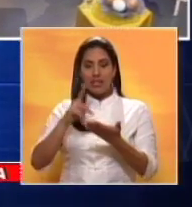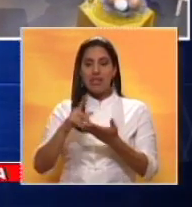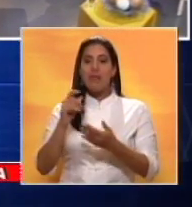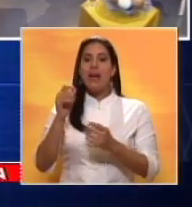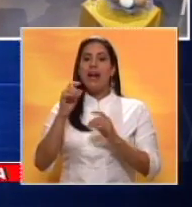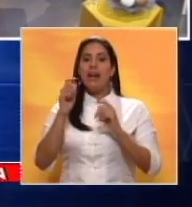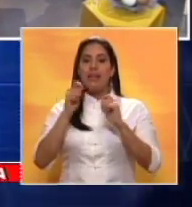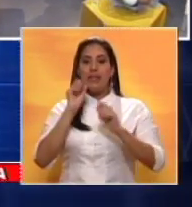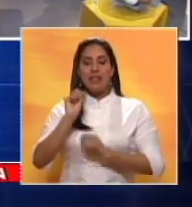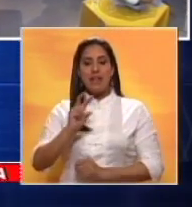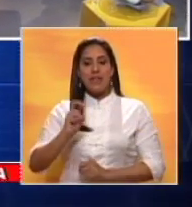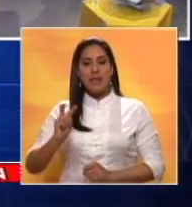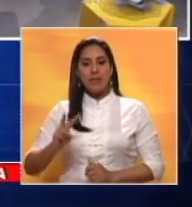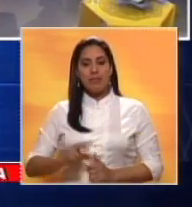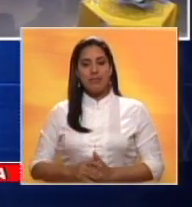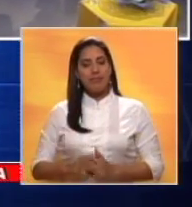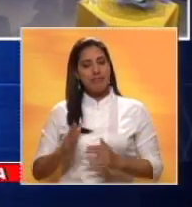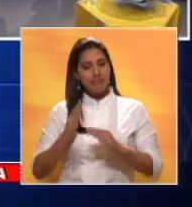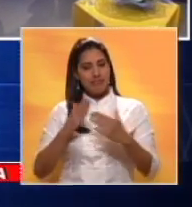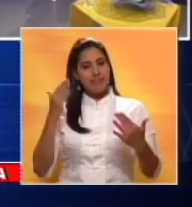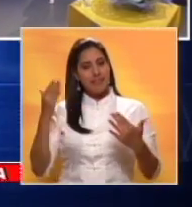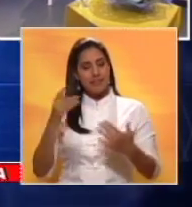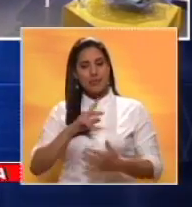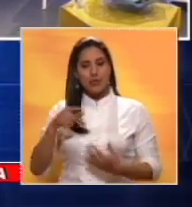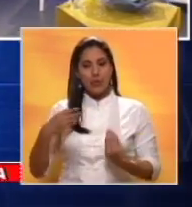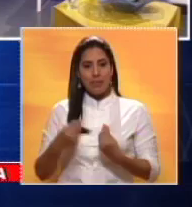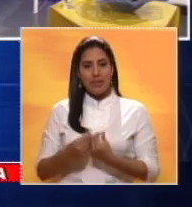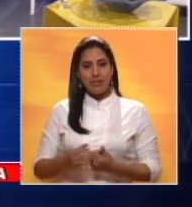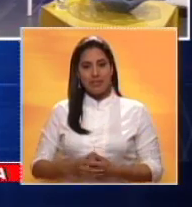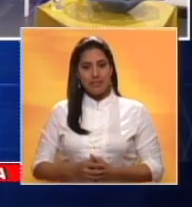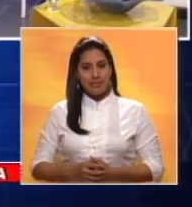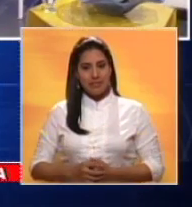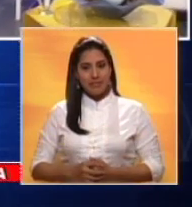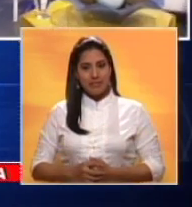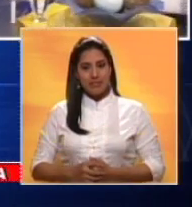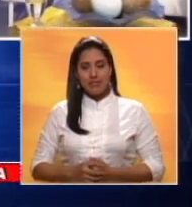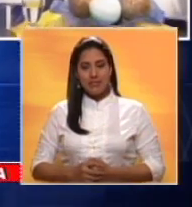la etiqueta Entrevista Bebé, ya está aquí en el estudio con nosotros.